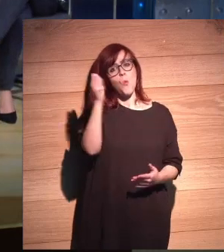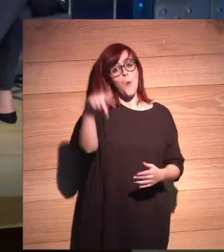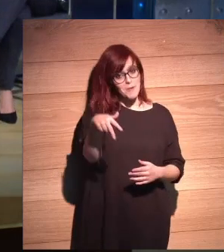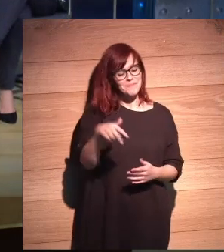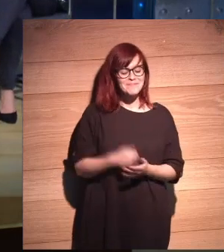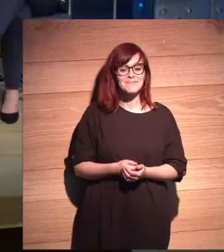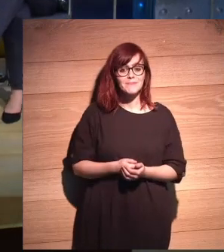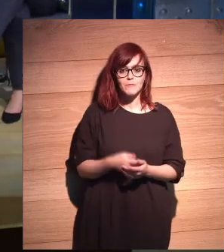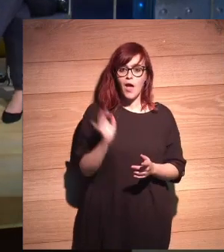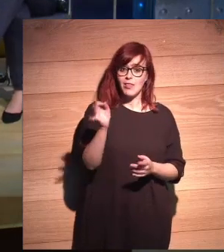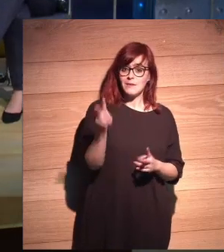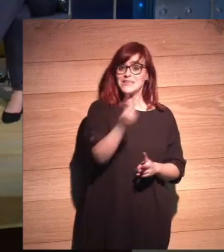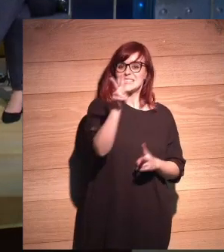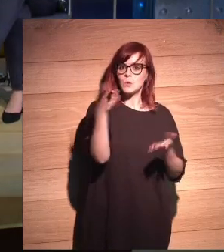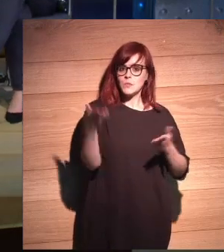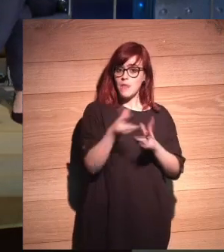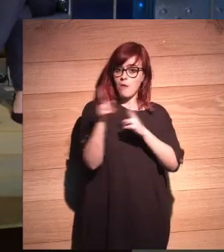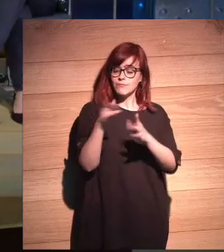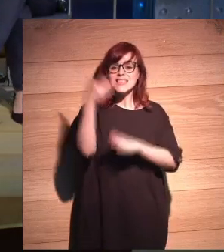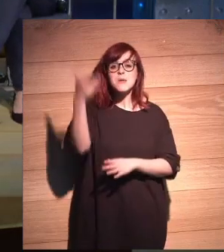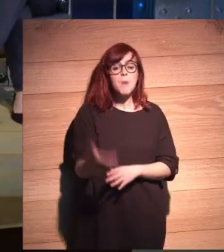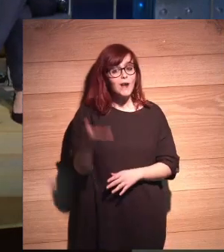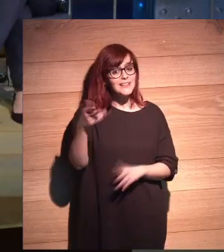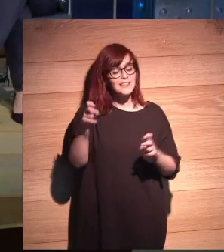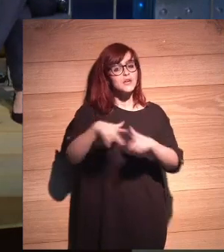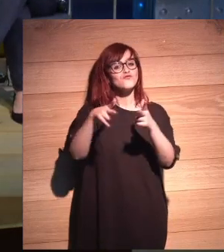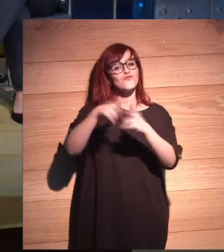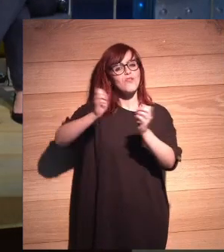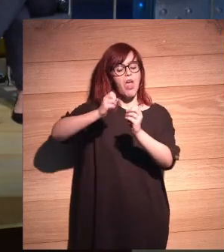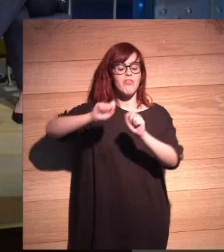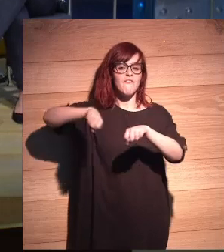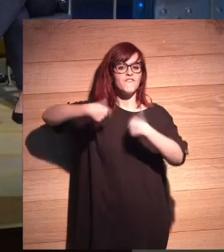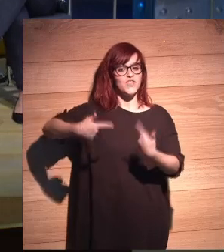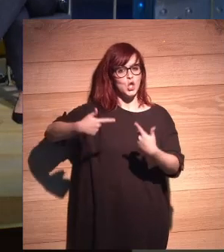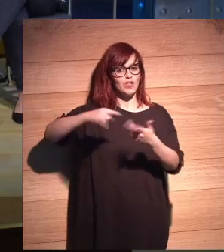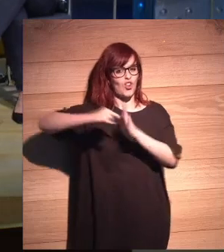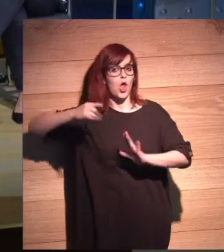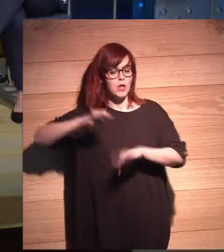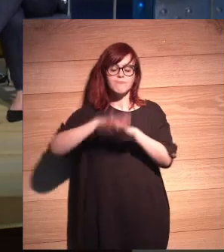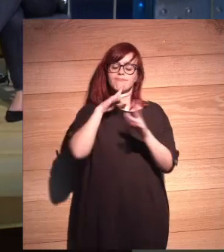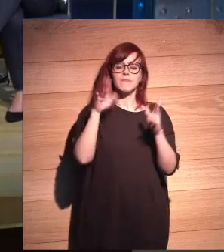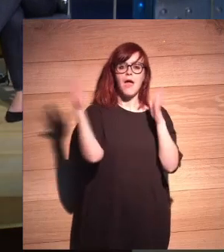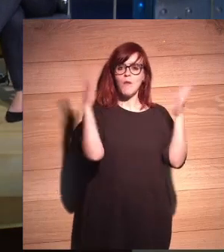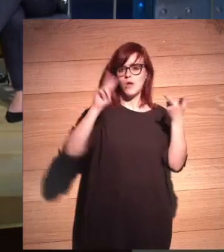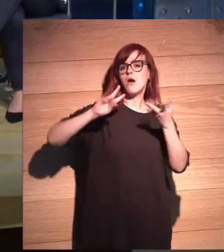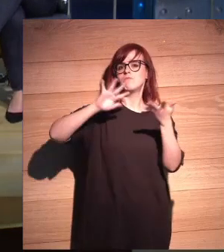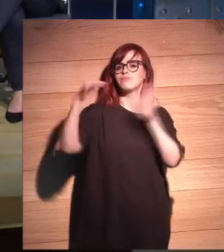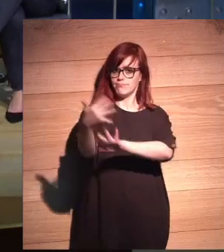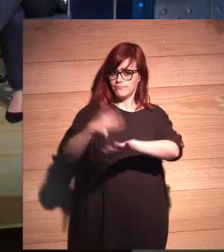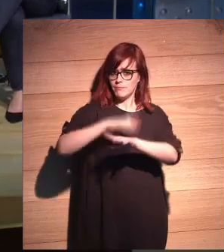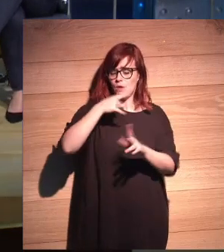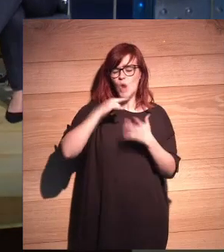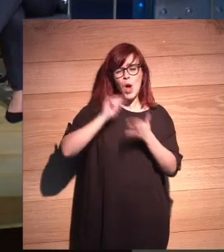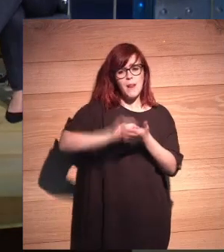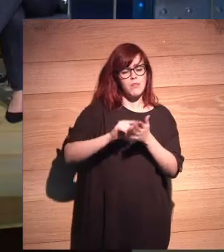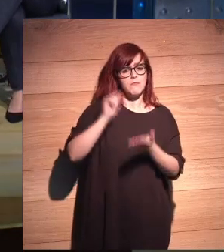Sí, efectivamente, te dejas la segunda parte, y es la importante también, ¿no? La de la sociedad biotecnológica. Estamos en un cambio de era, los cambios son